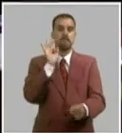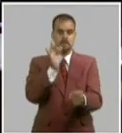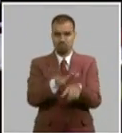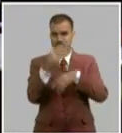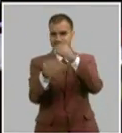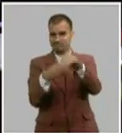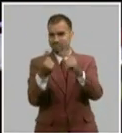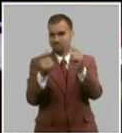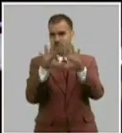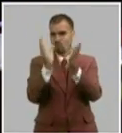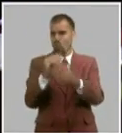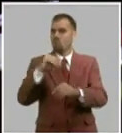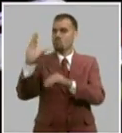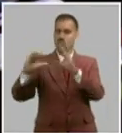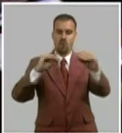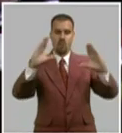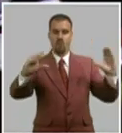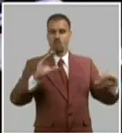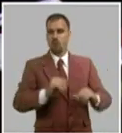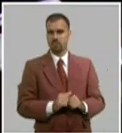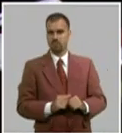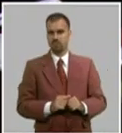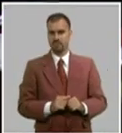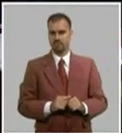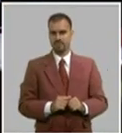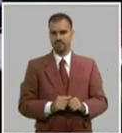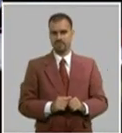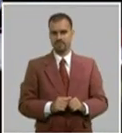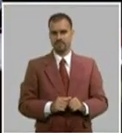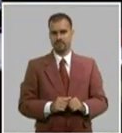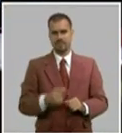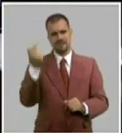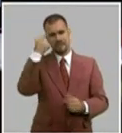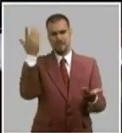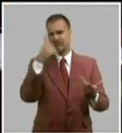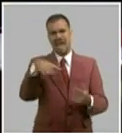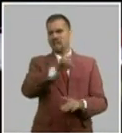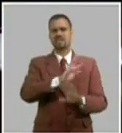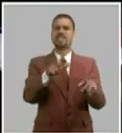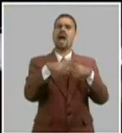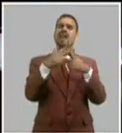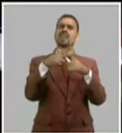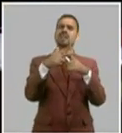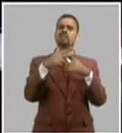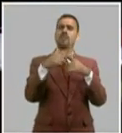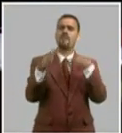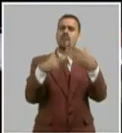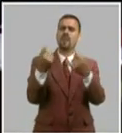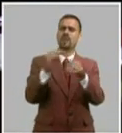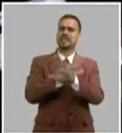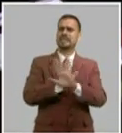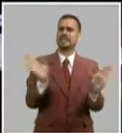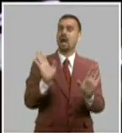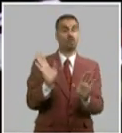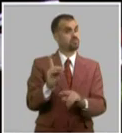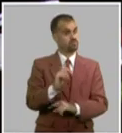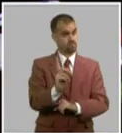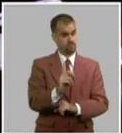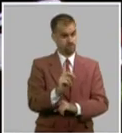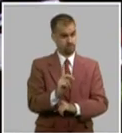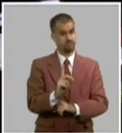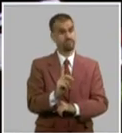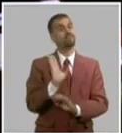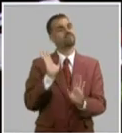ordenamiento, que no es una varita mágica, como se ha dicho aquí, para resolver los problemas estructurales de la economía, pero que yo creo que